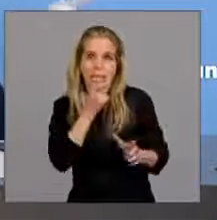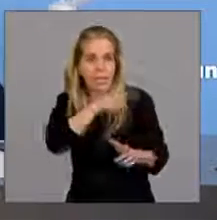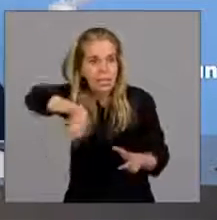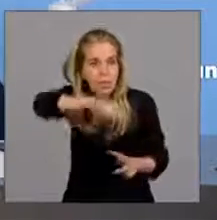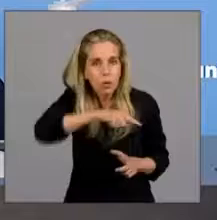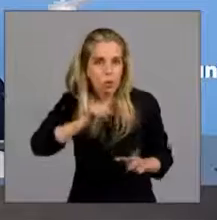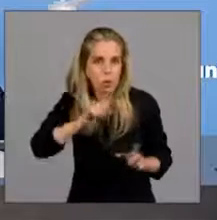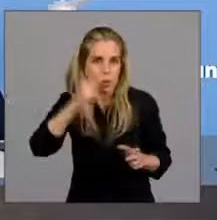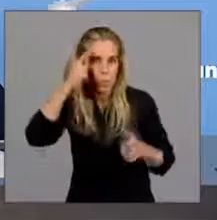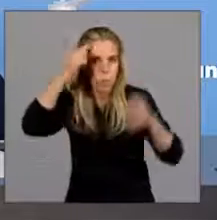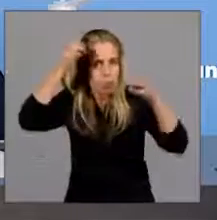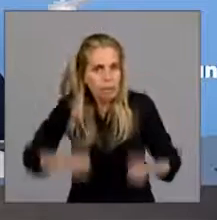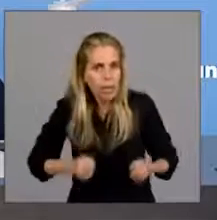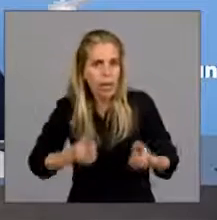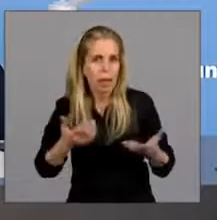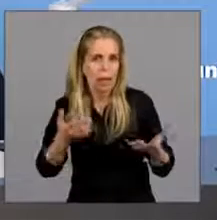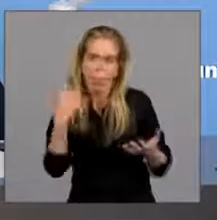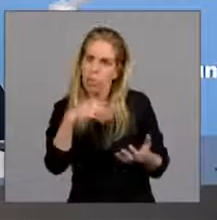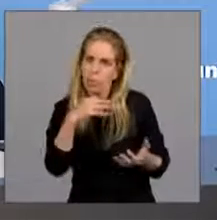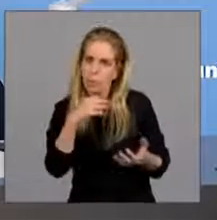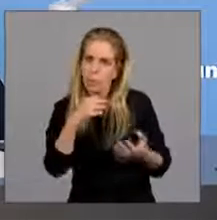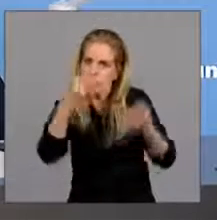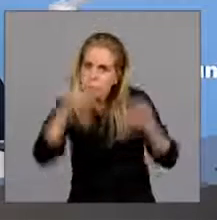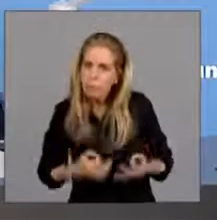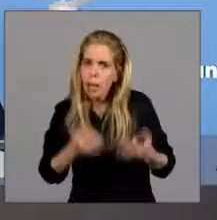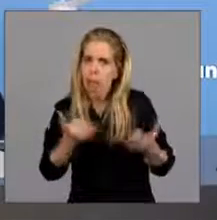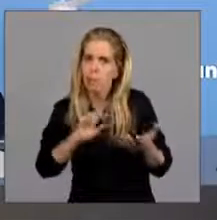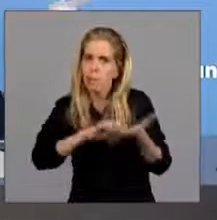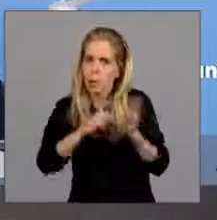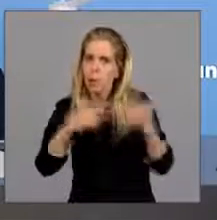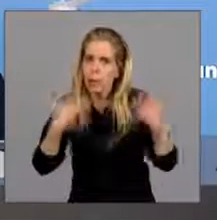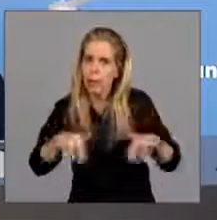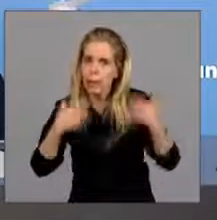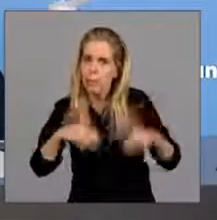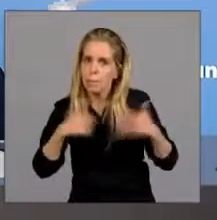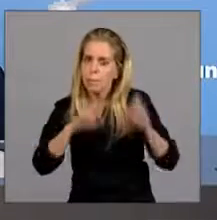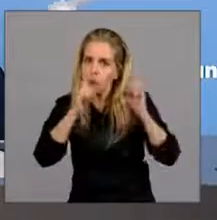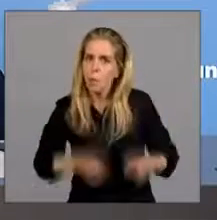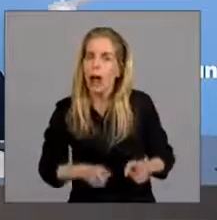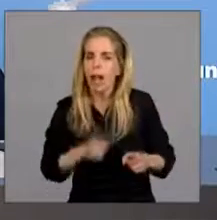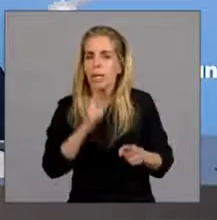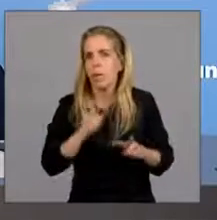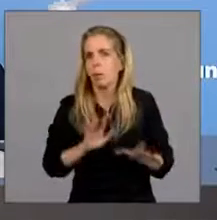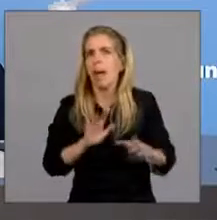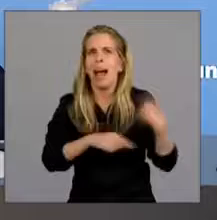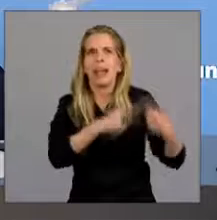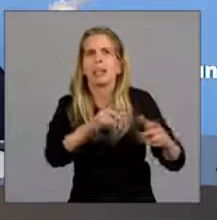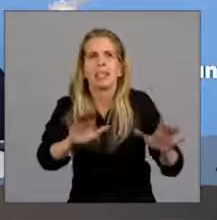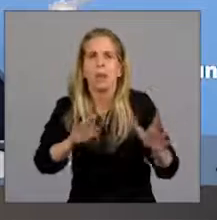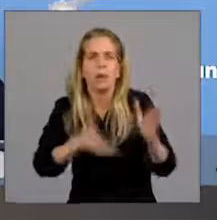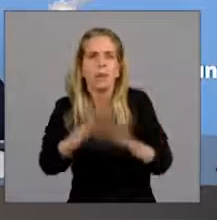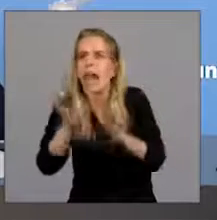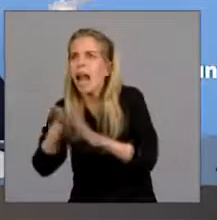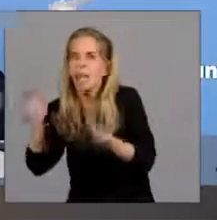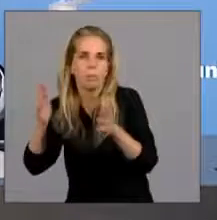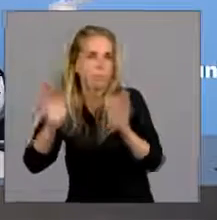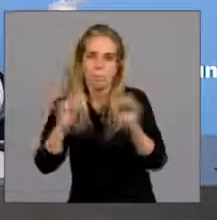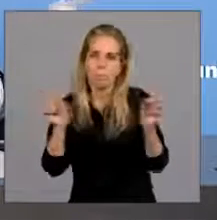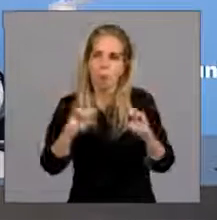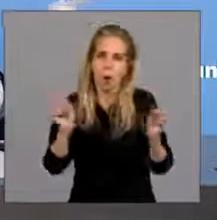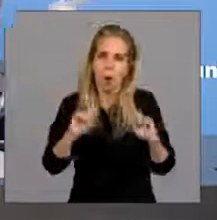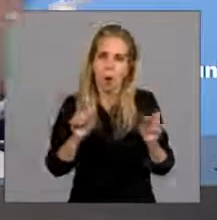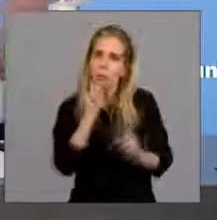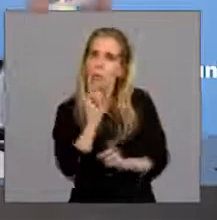tomamos conciencia de que tenemos un problema y seguimos actuando con la displicencia que algunos proponen, el